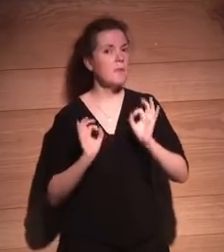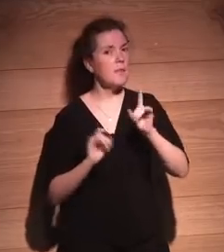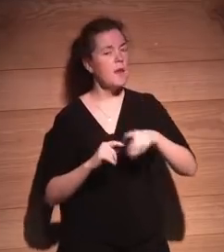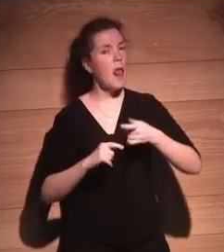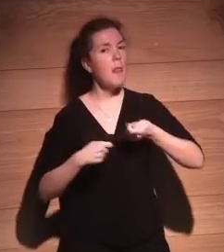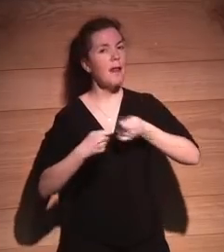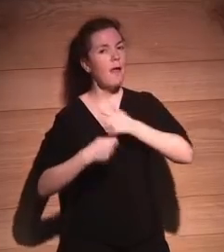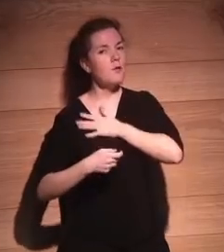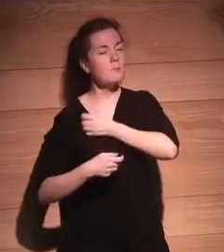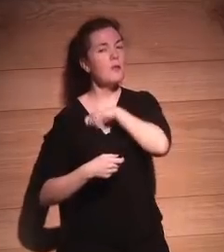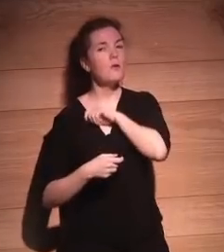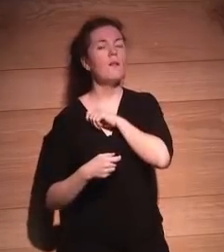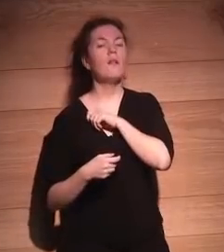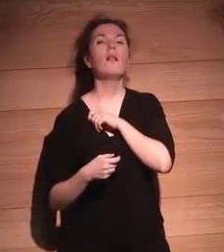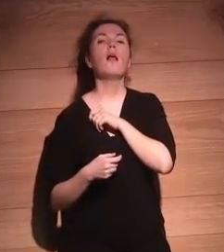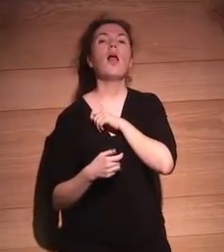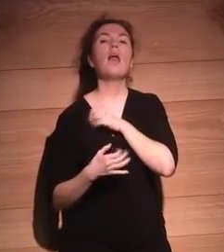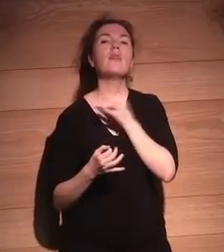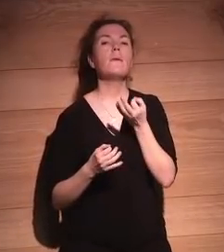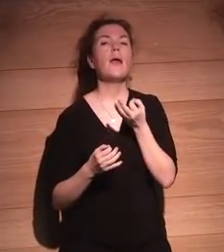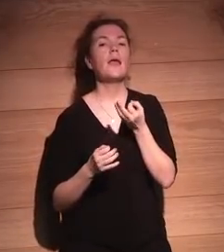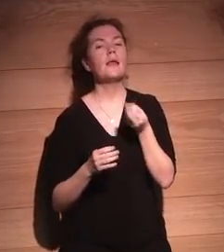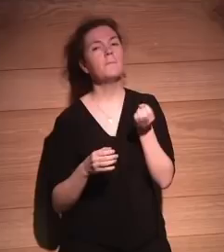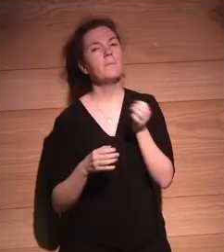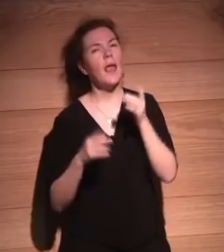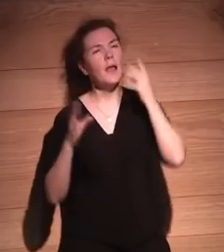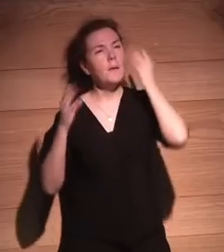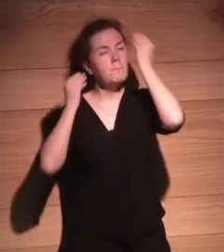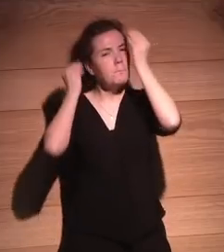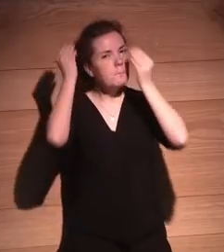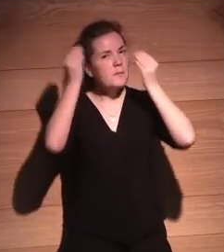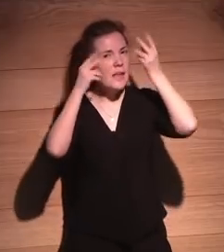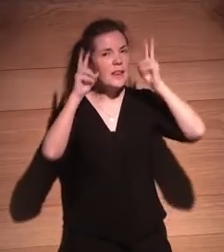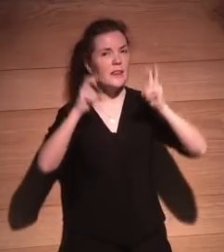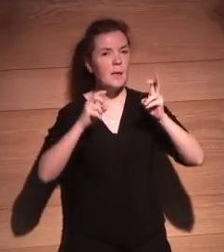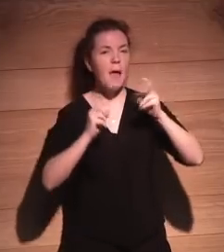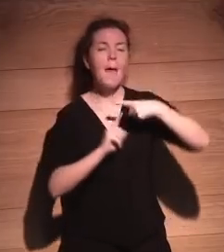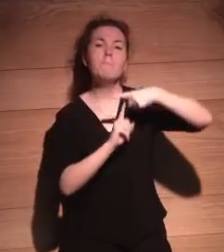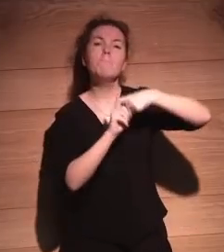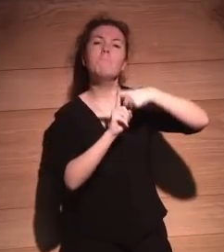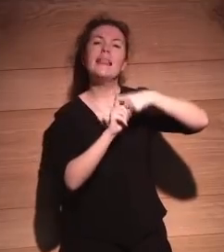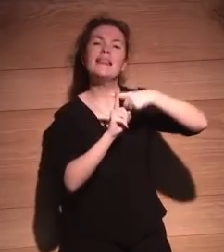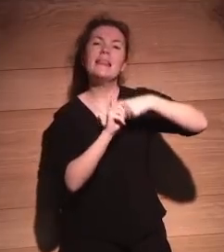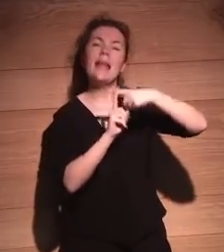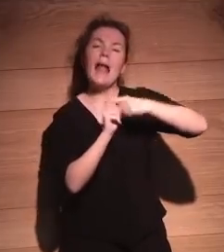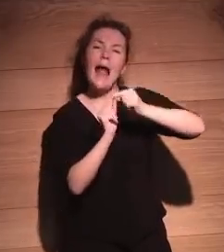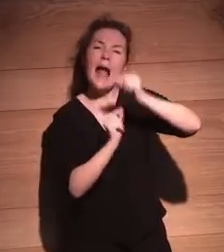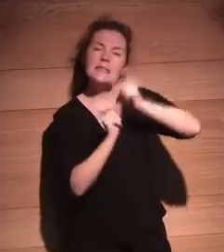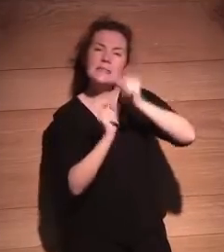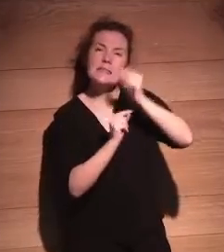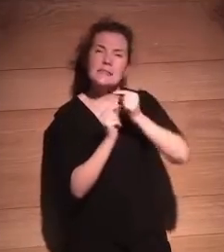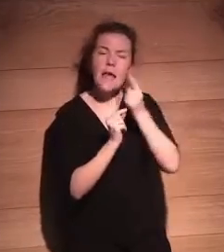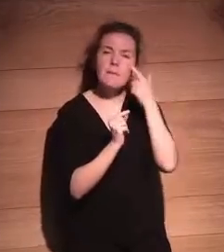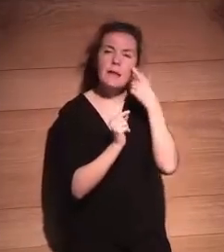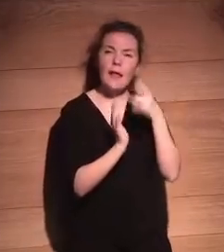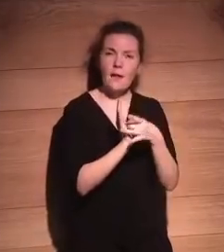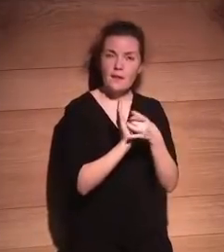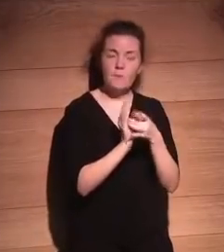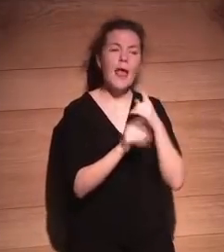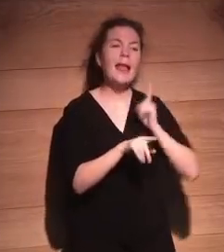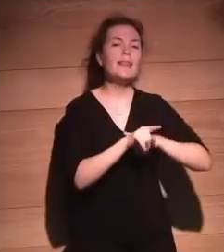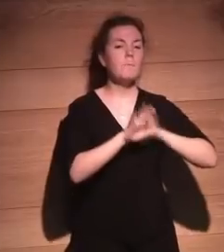en el mercado español, la reflexión relativa a las métricas de carácter más cualitativo, es decir, cuál es el